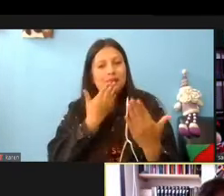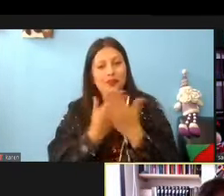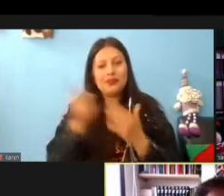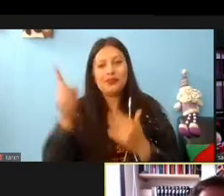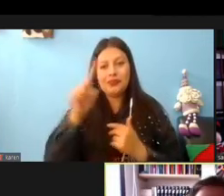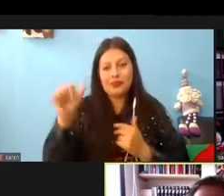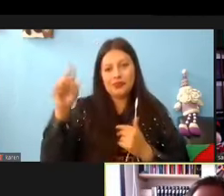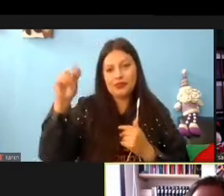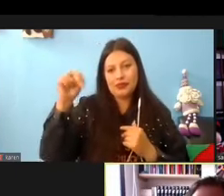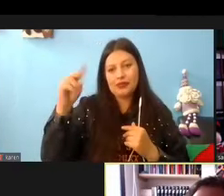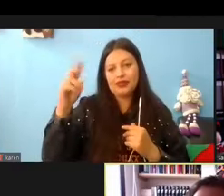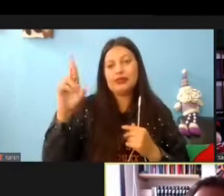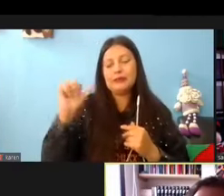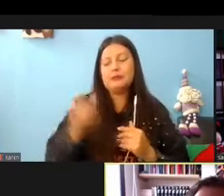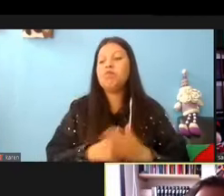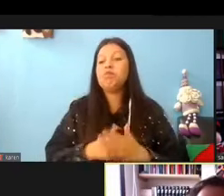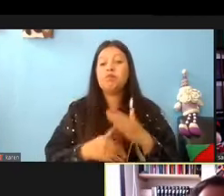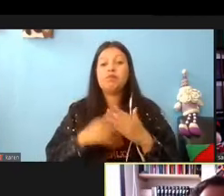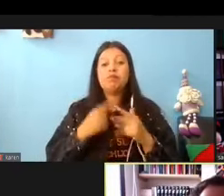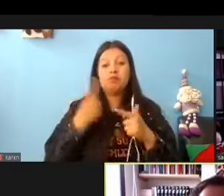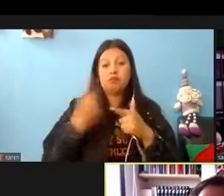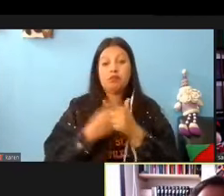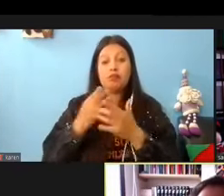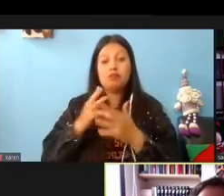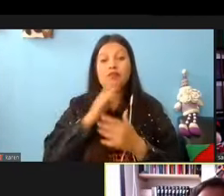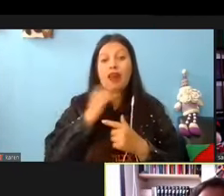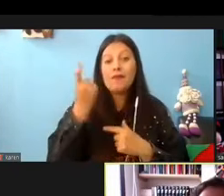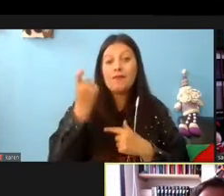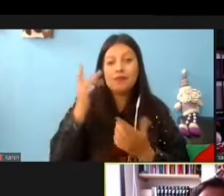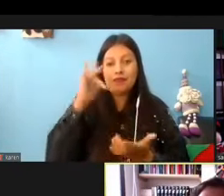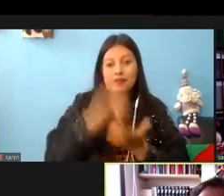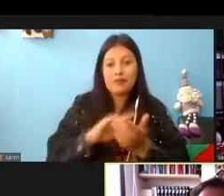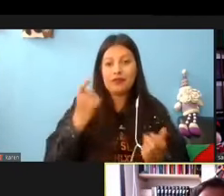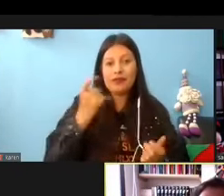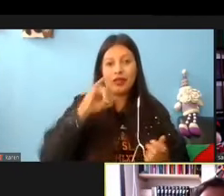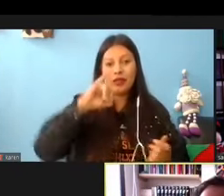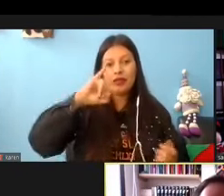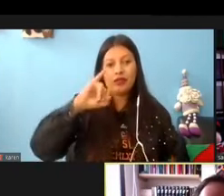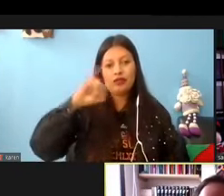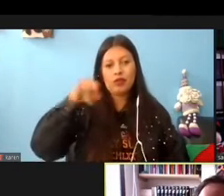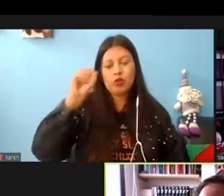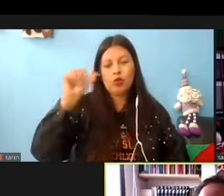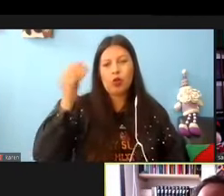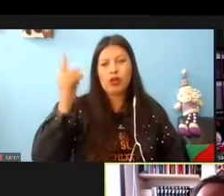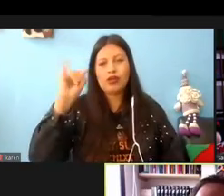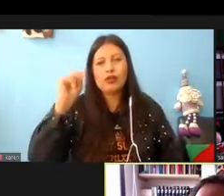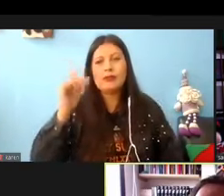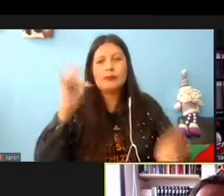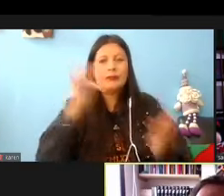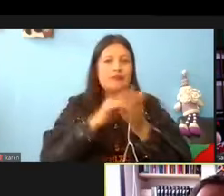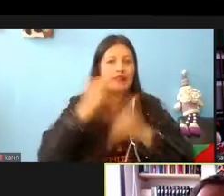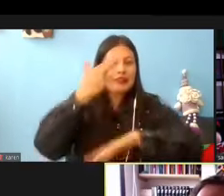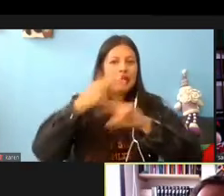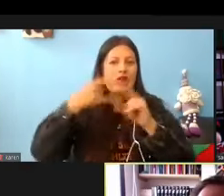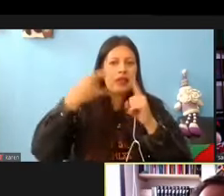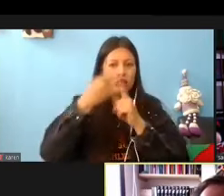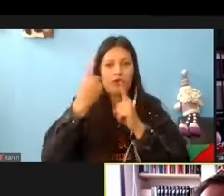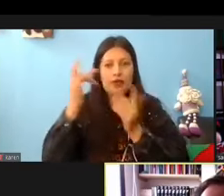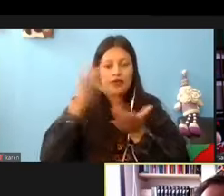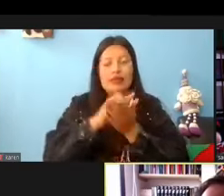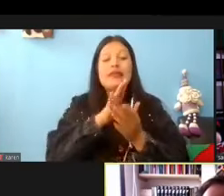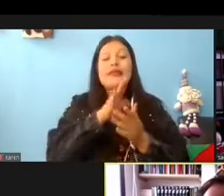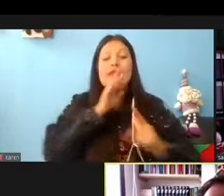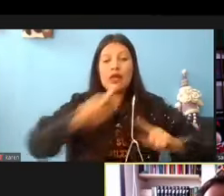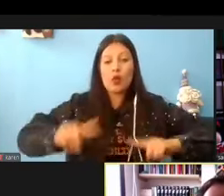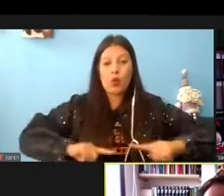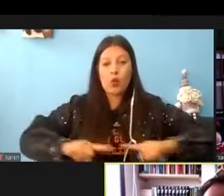Pues entonces invitamos, me parece que todavía no están aquí en nuestro foro, en nuestra sala de Zoom, los